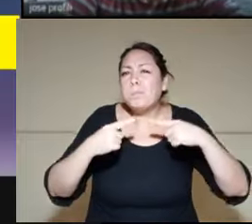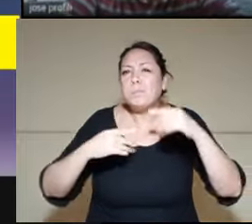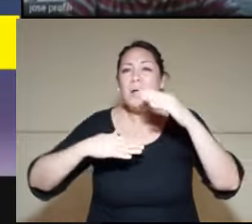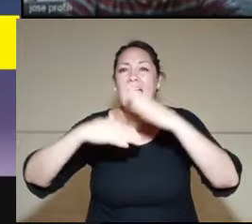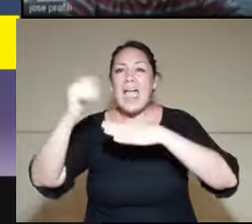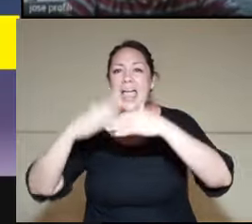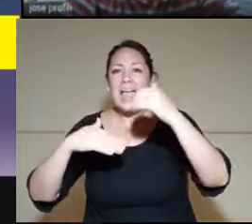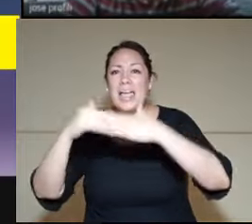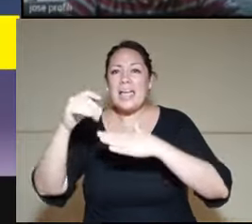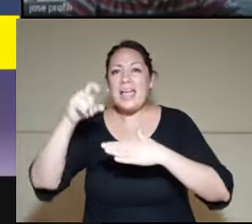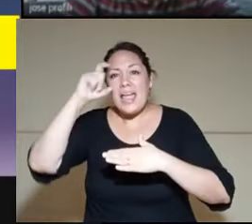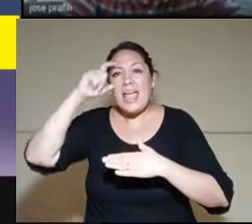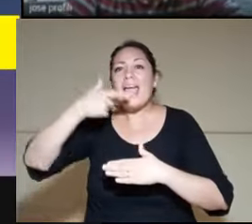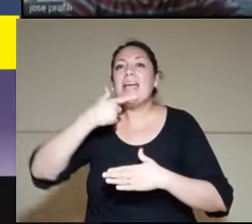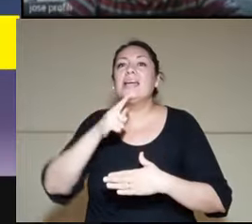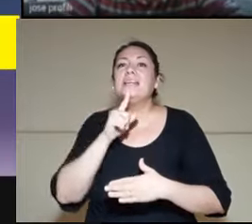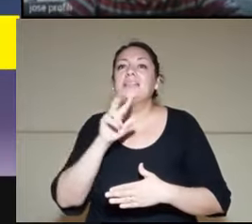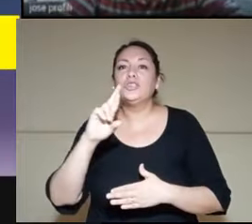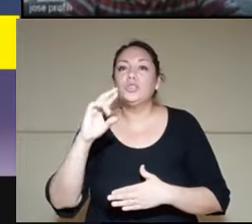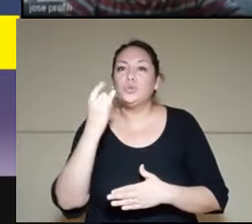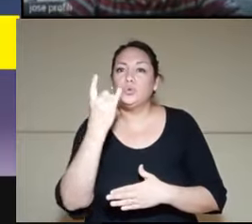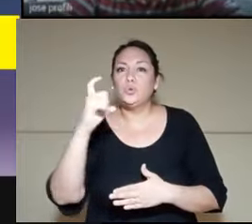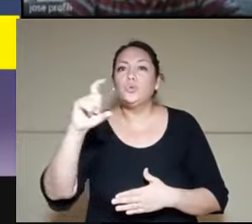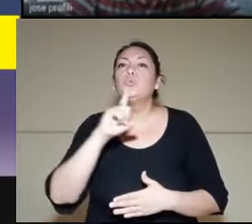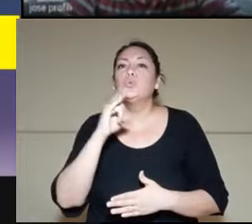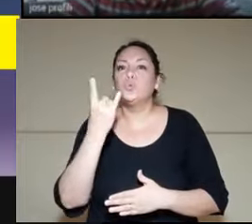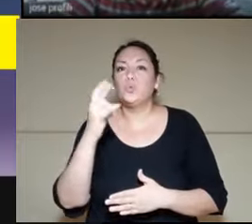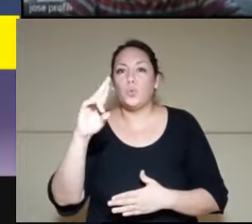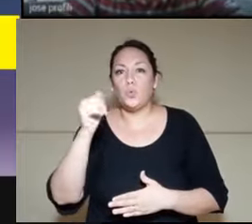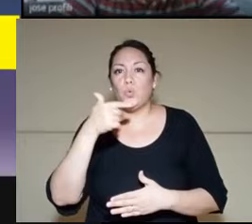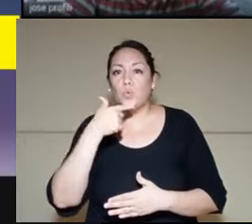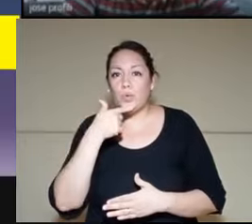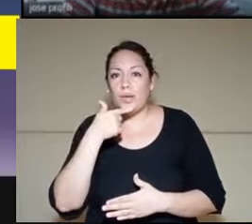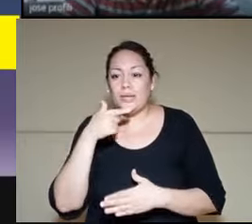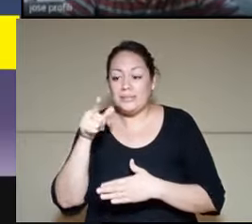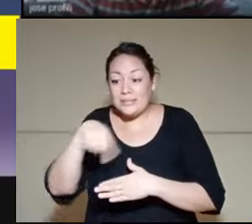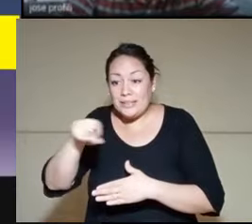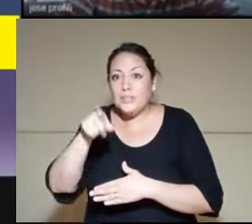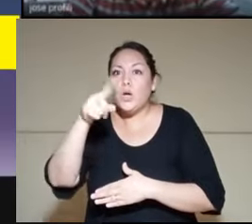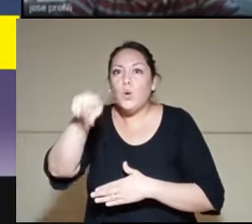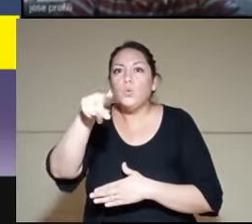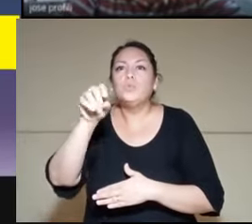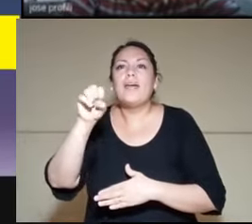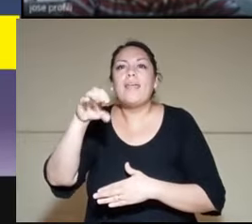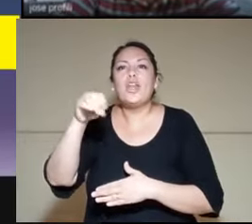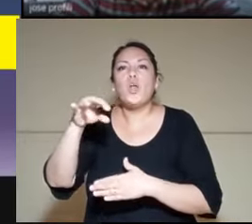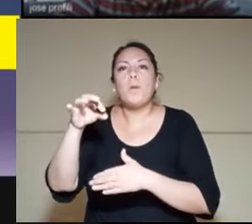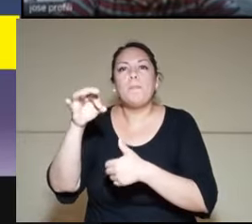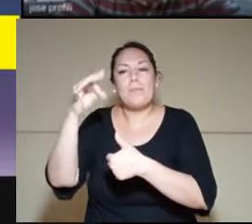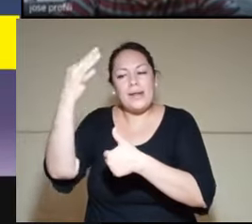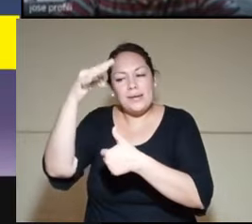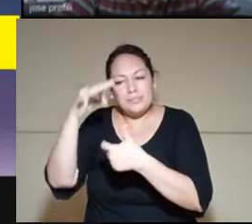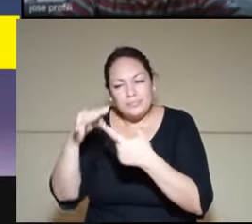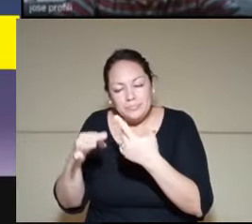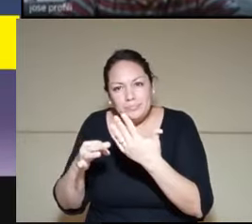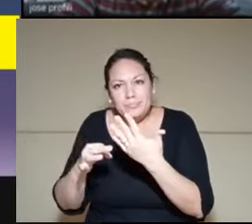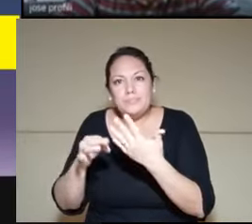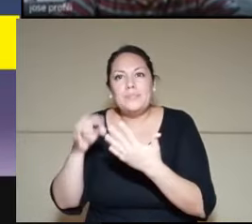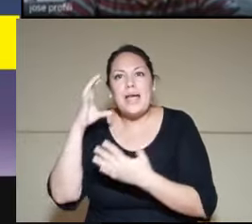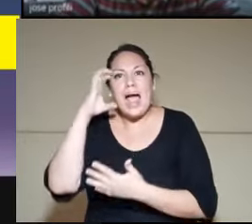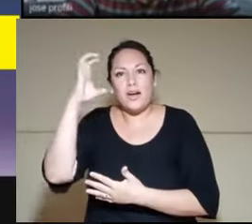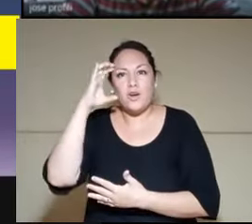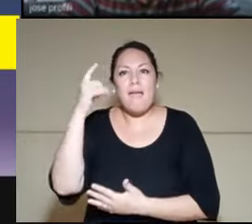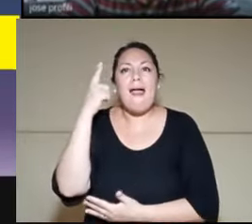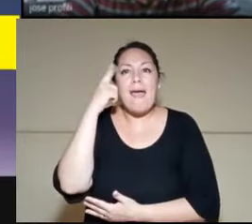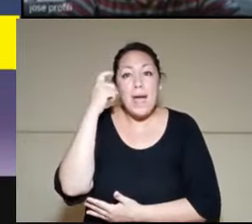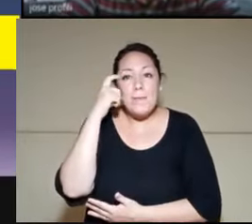estructuras. Y si estudia estructuras, ustedes van a tener que saber los nombres de las estructuras, los límites de las estructuras, y